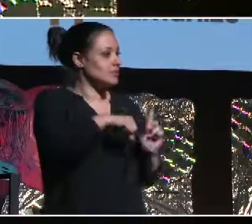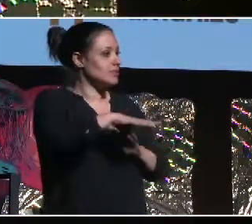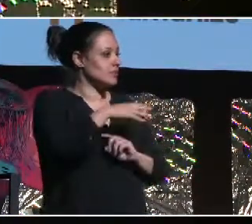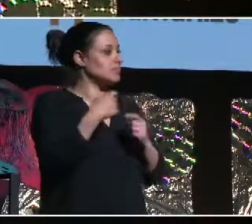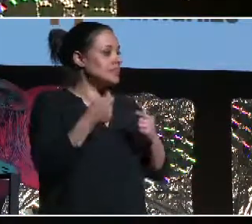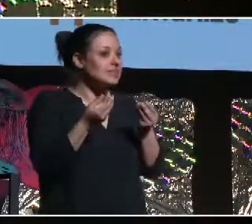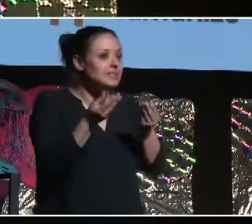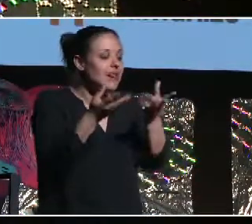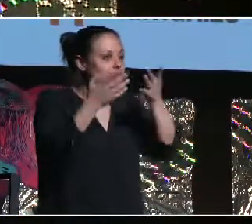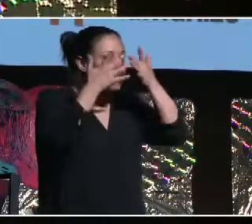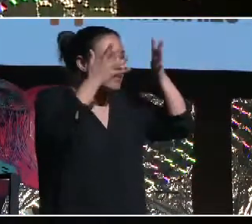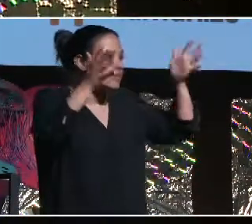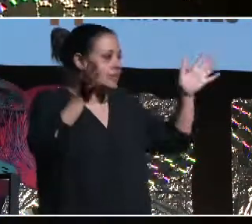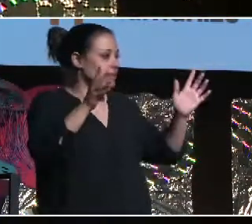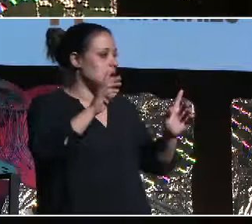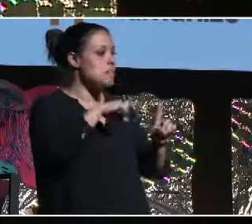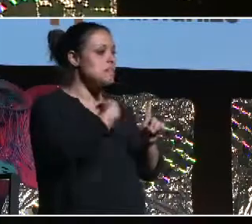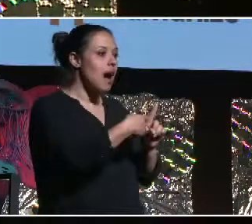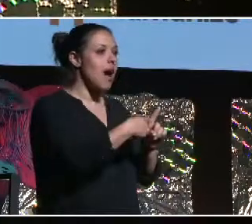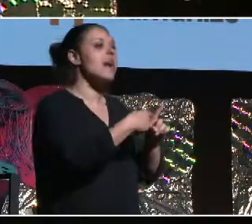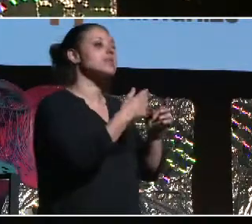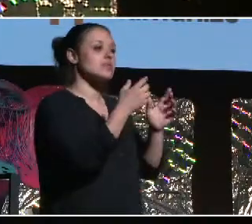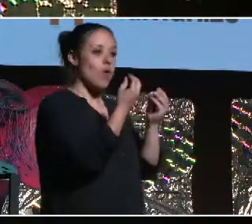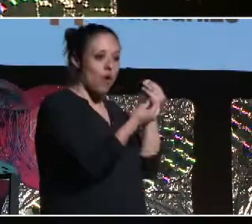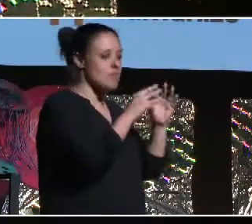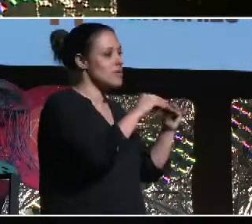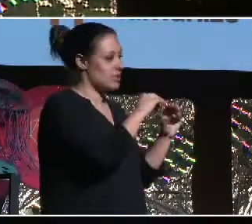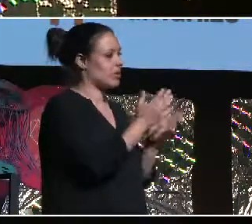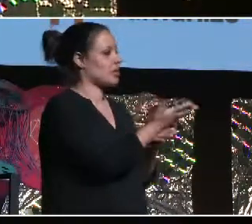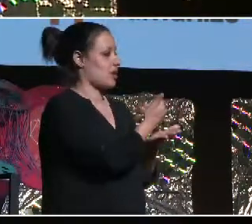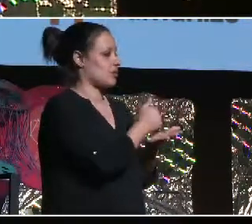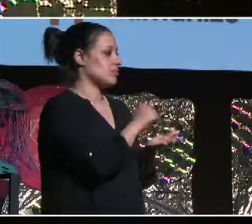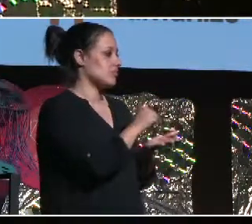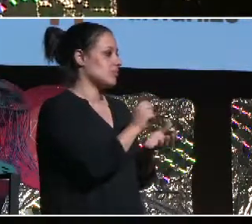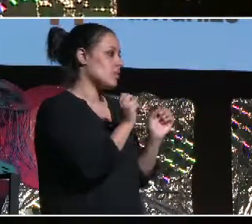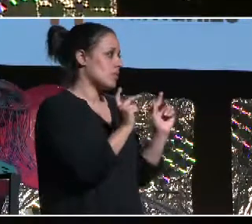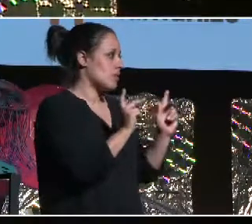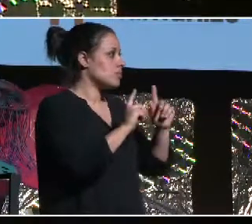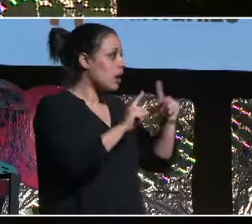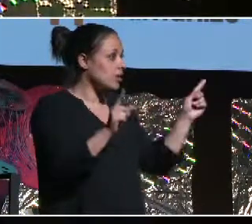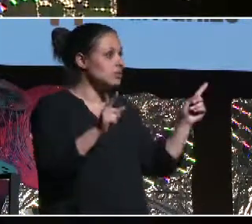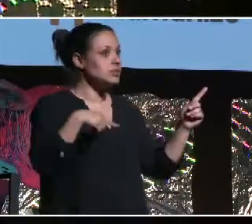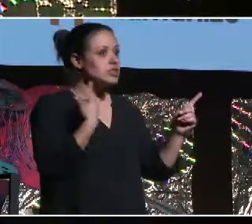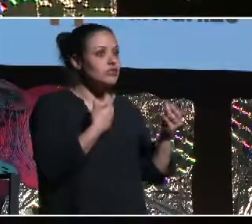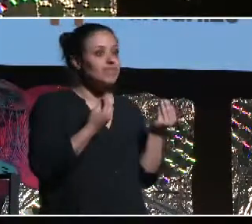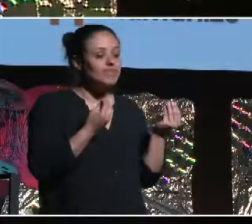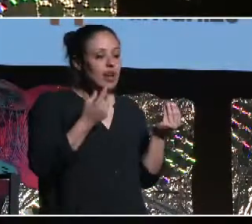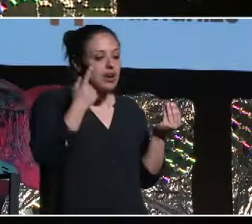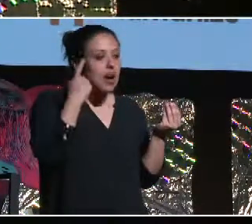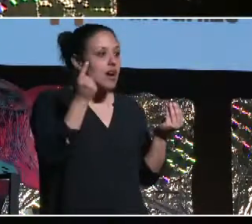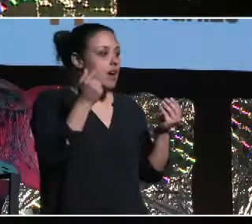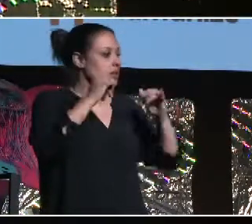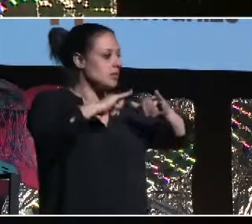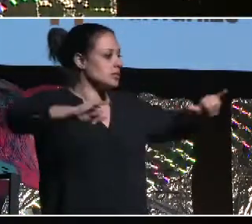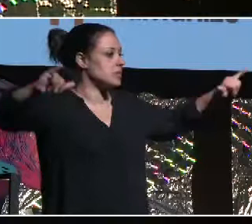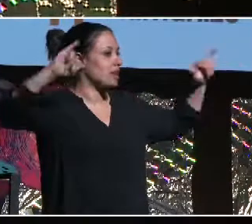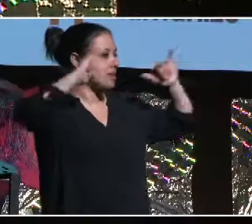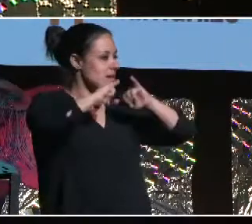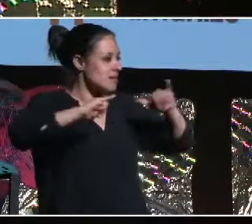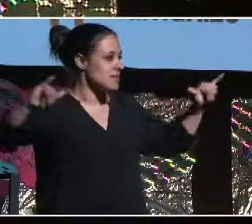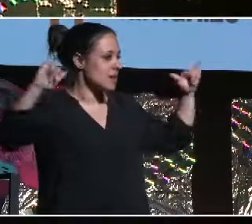Bueno, después teníamos todo un eje de campañas en el que hacíamos campañas para que los ciudadanos generaran